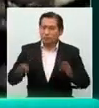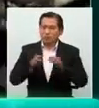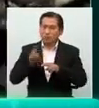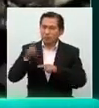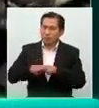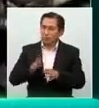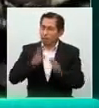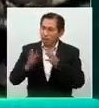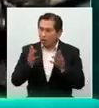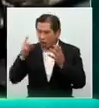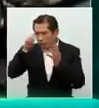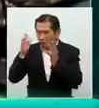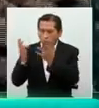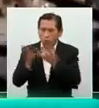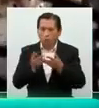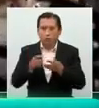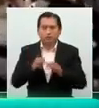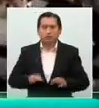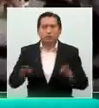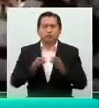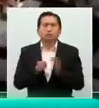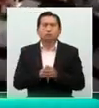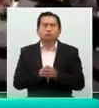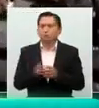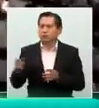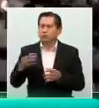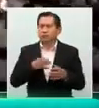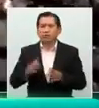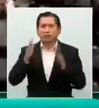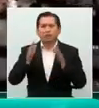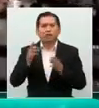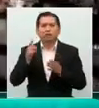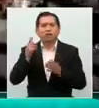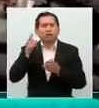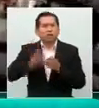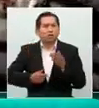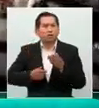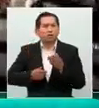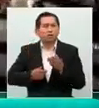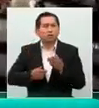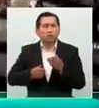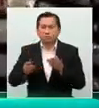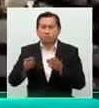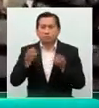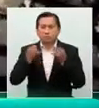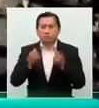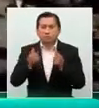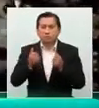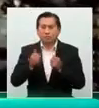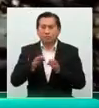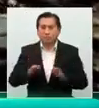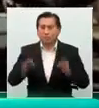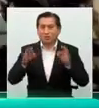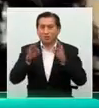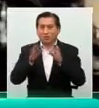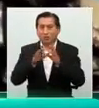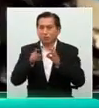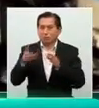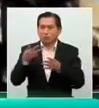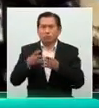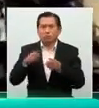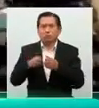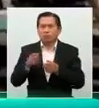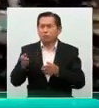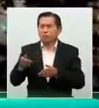es llegar a consenso. ¿Qué tipo de privilegios están reclamando las reclusas? Queremos saber ese dato puntual para saber qué está aconteciendo en el penal.